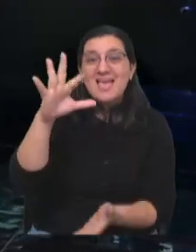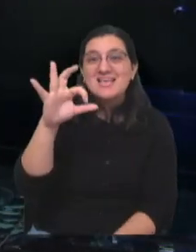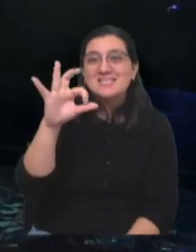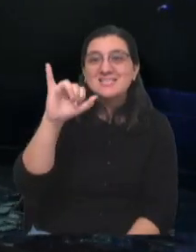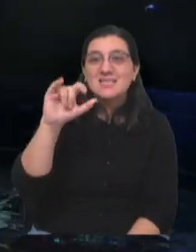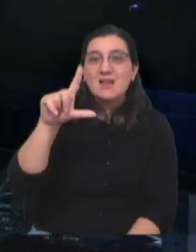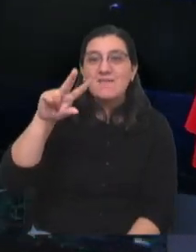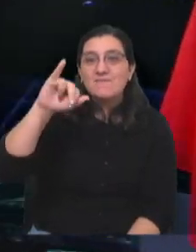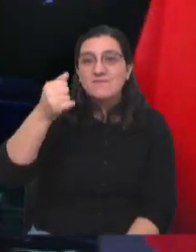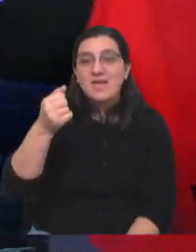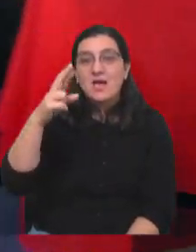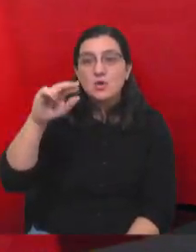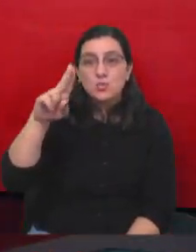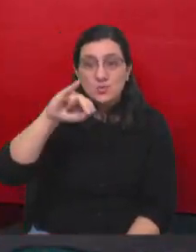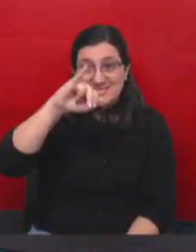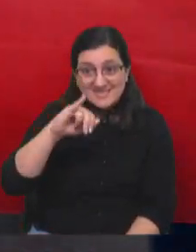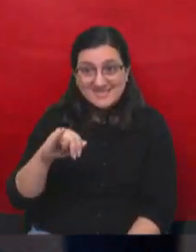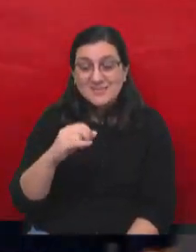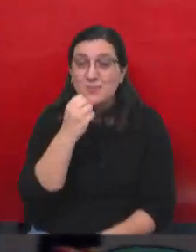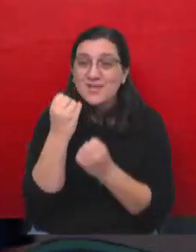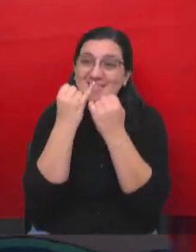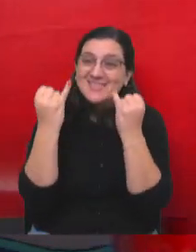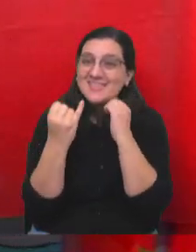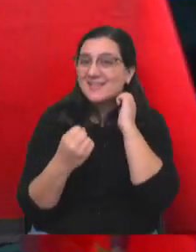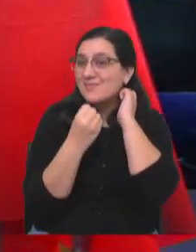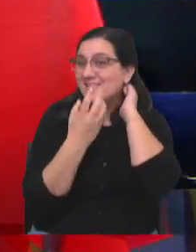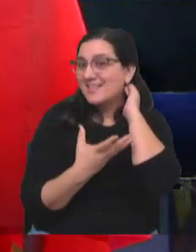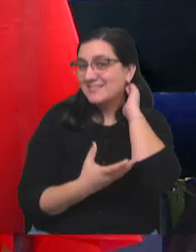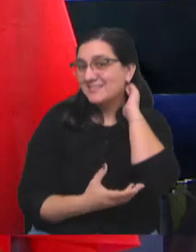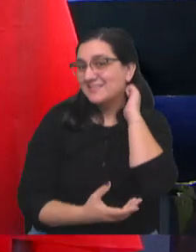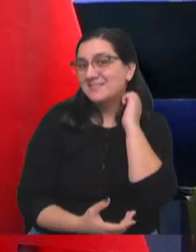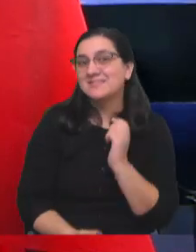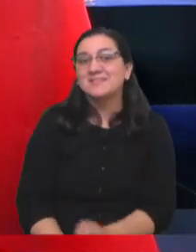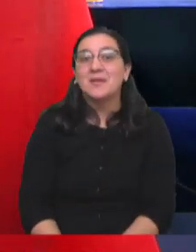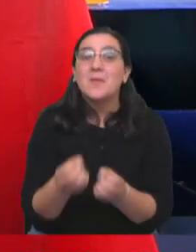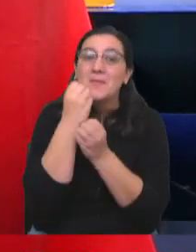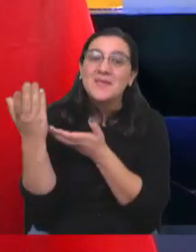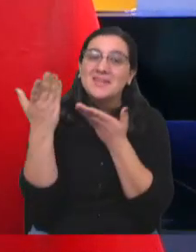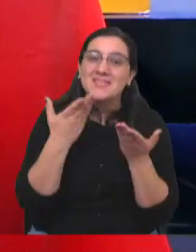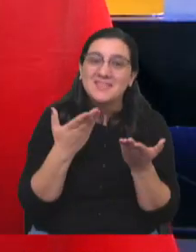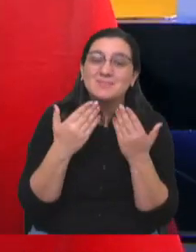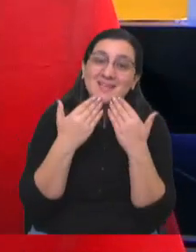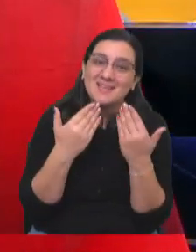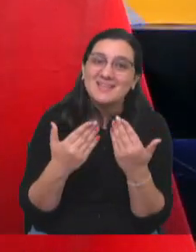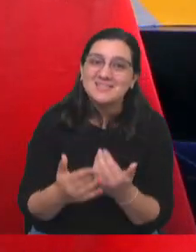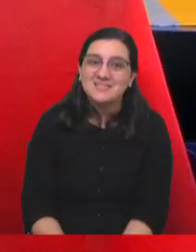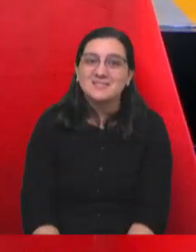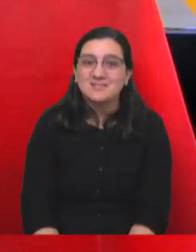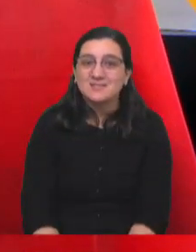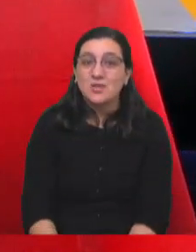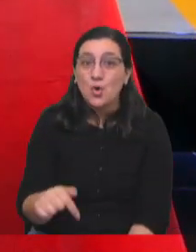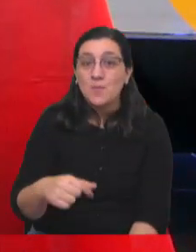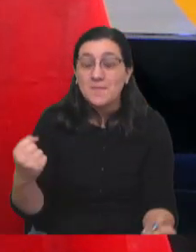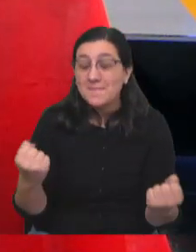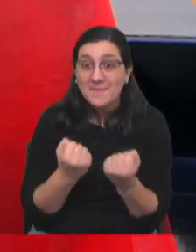Ruiz. Silvia Ruiz, en letra de Coro Viva. ¿Cómo le va? ¿Cómo está, Fito? Bien. Venida. Gracias. Hoy me impactó con